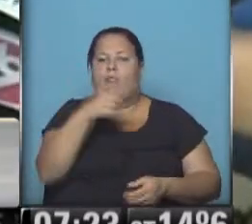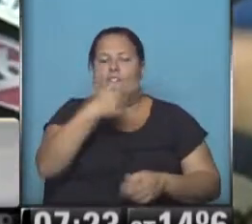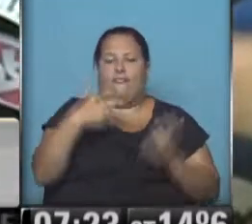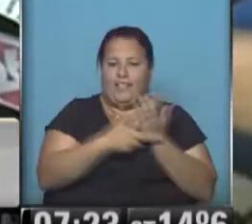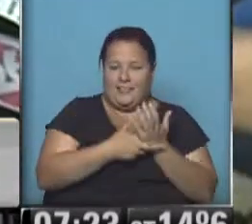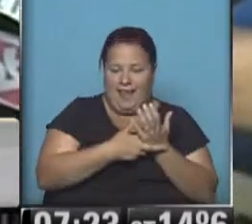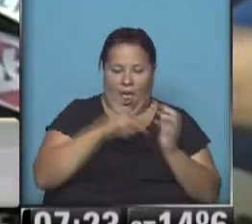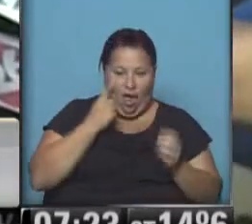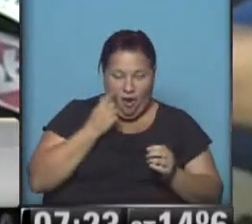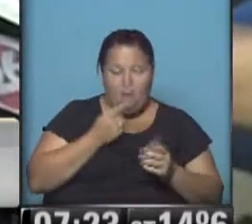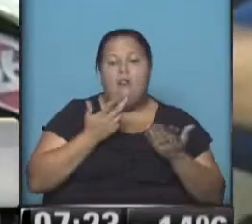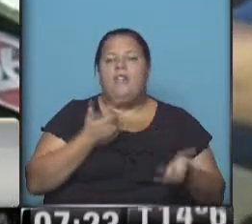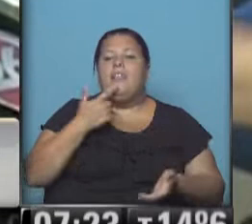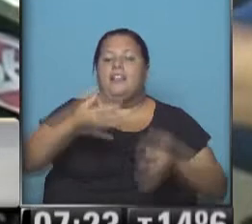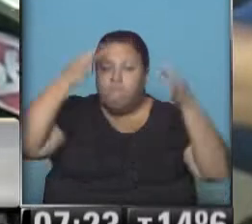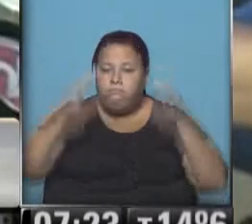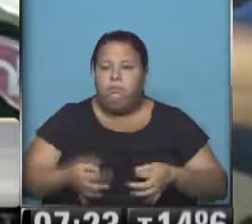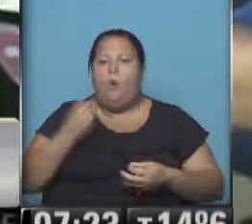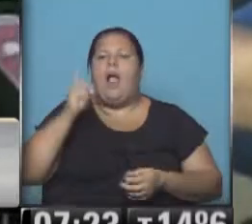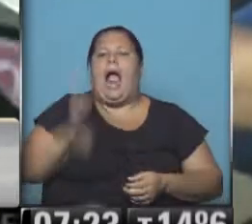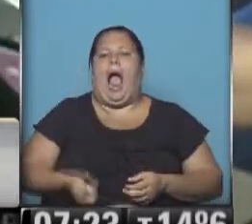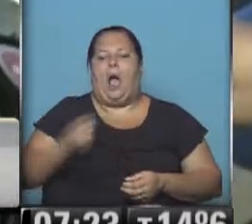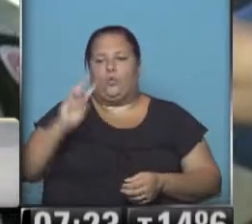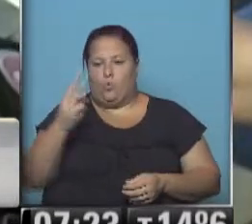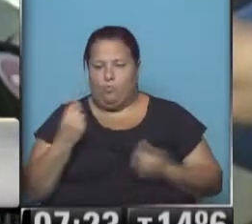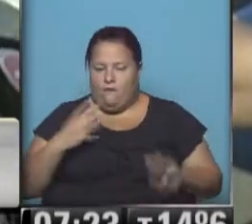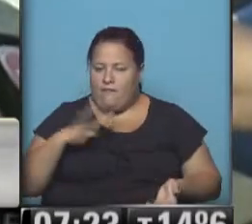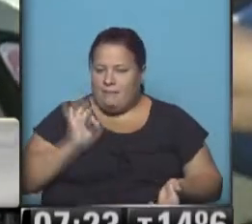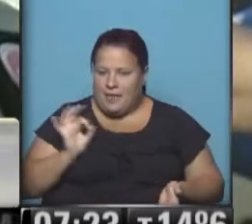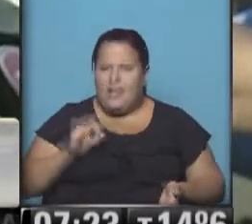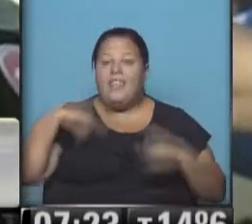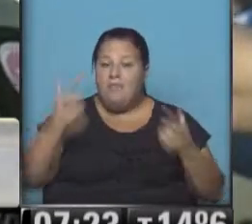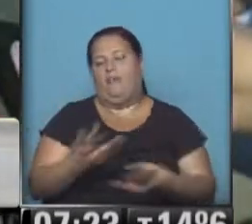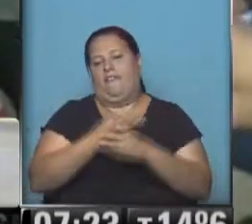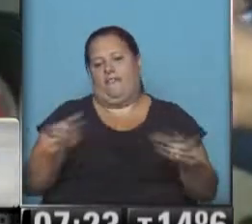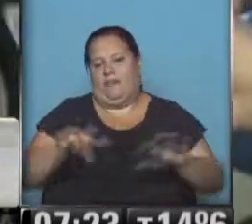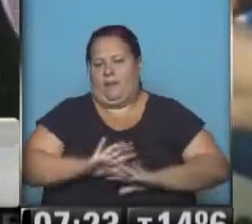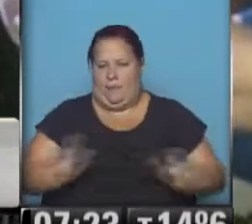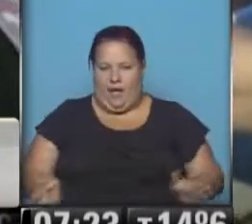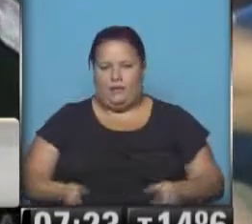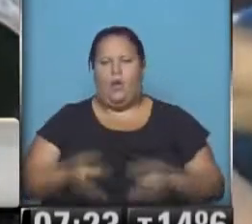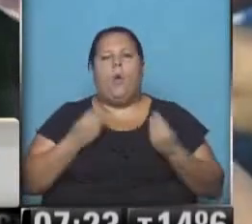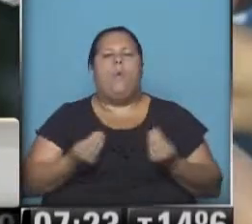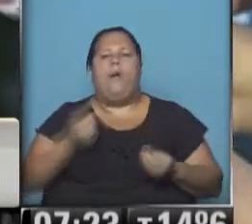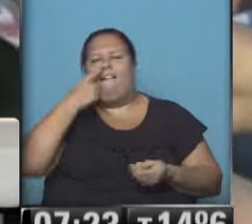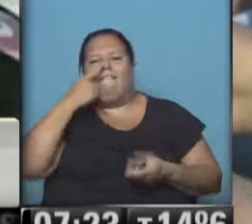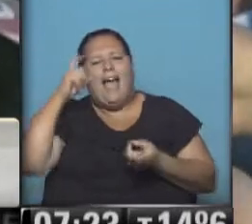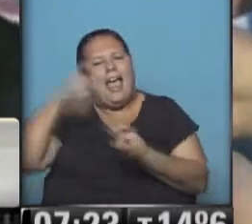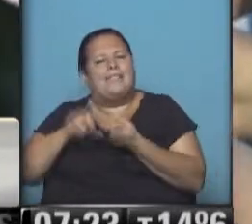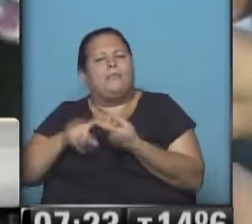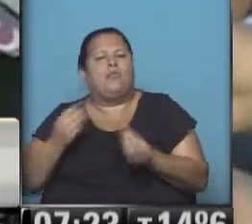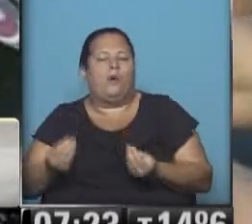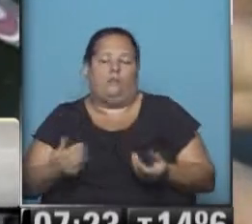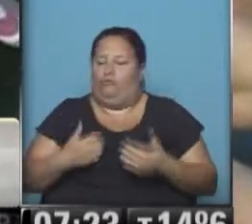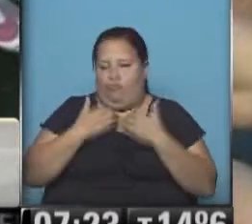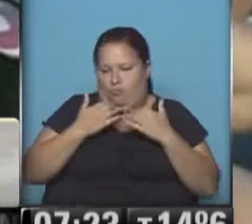fiscal Niemann, nos digan científicamente cuál fue la causa de la muerte y demos por terminada esta situación. ¿Cuál podría ser el interés de Arroyo Salgado?